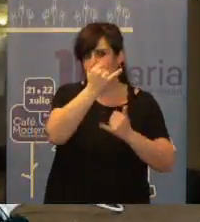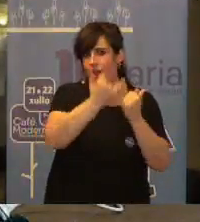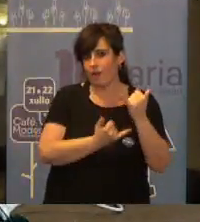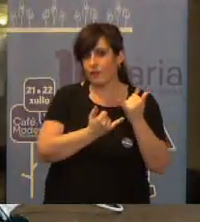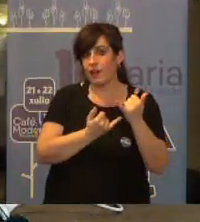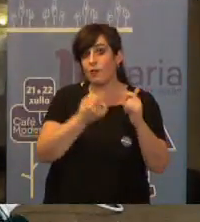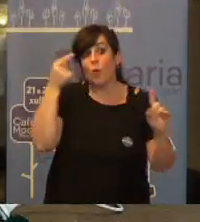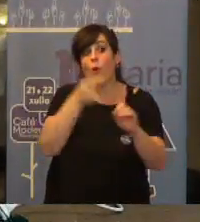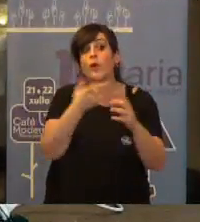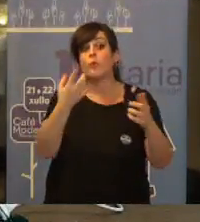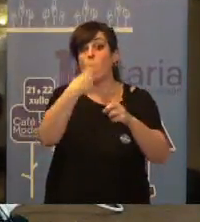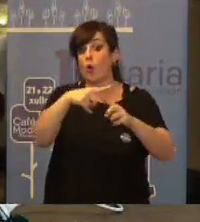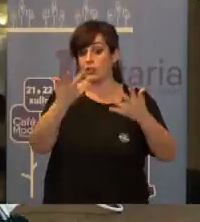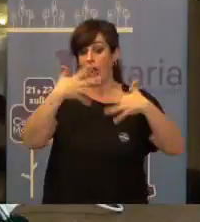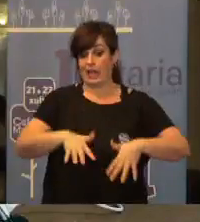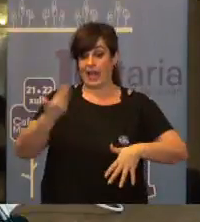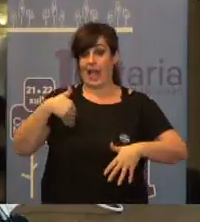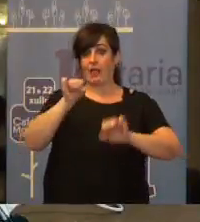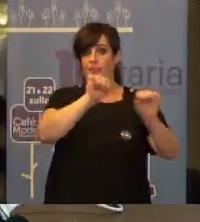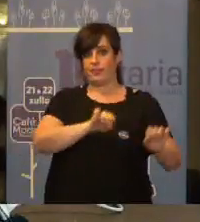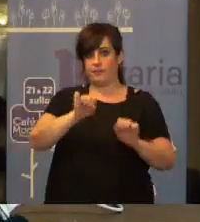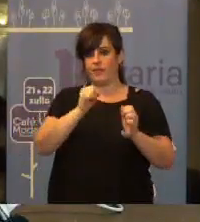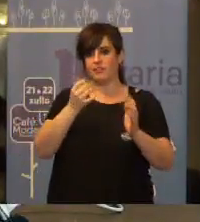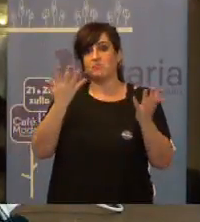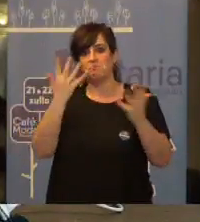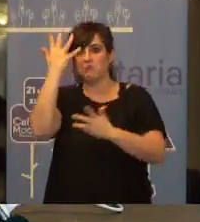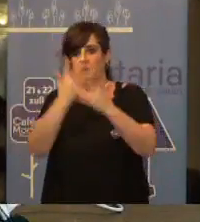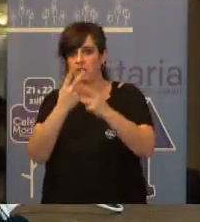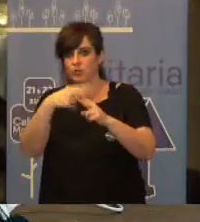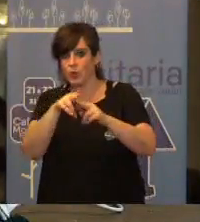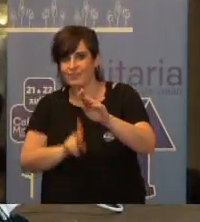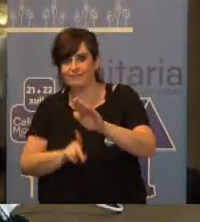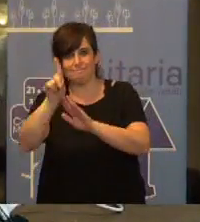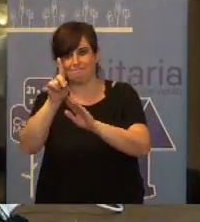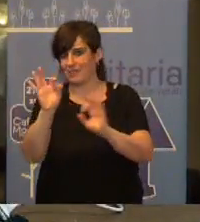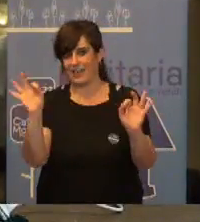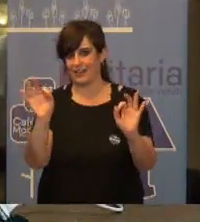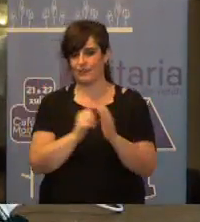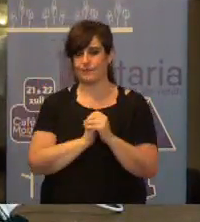do adquirido, non de desenvolver unha legislación política isto de outra orden, non?